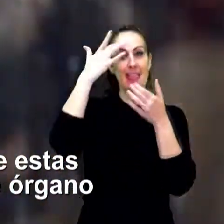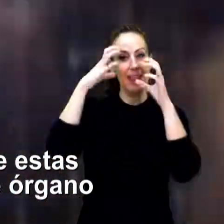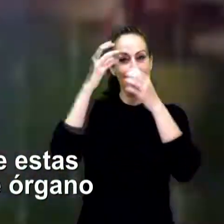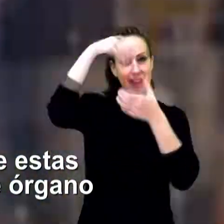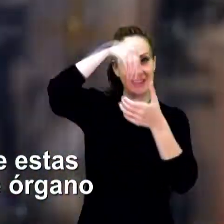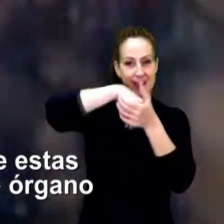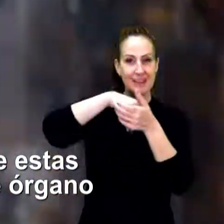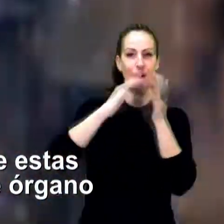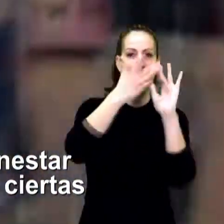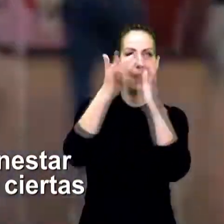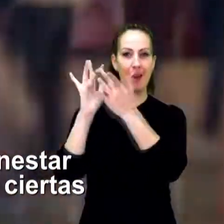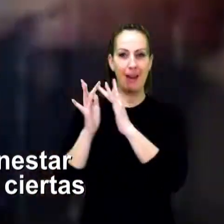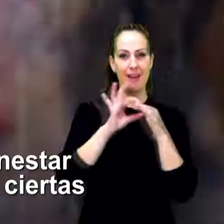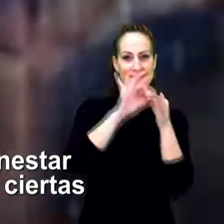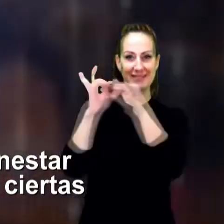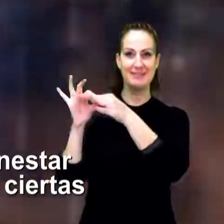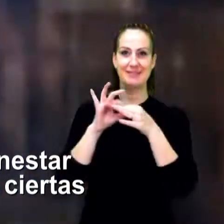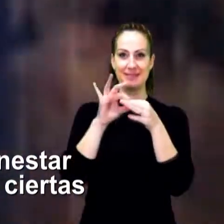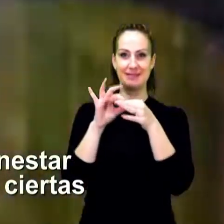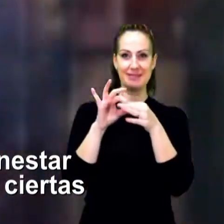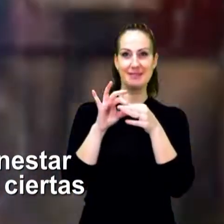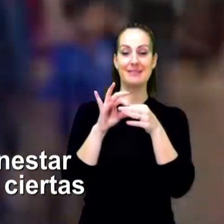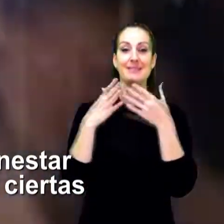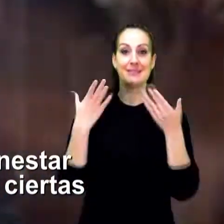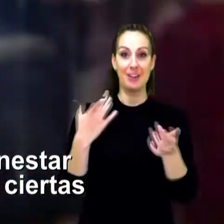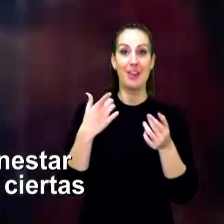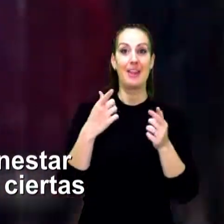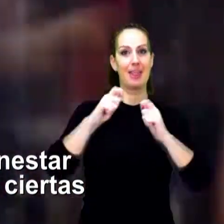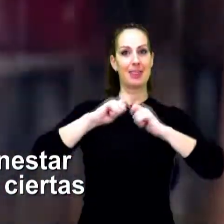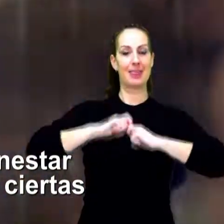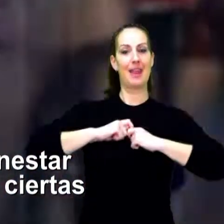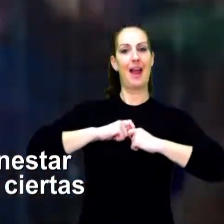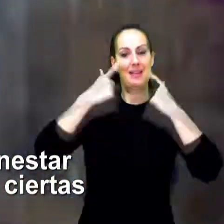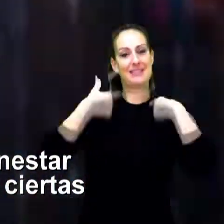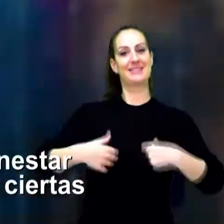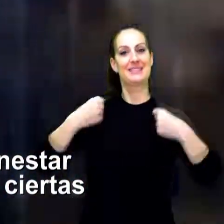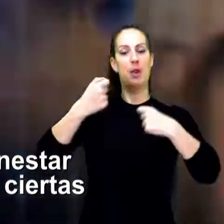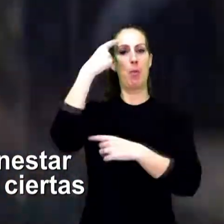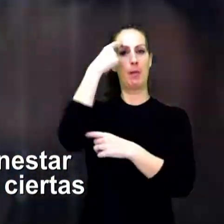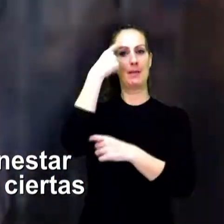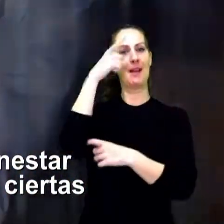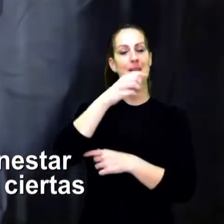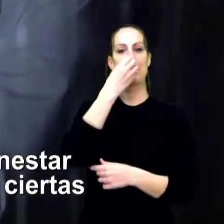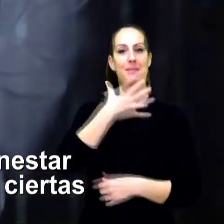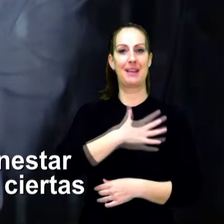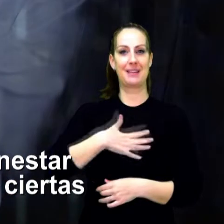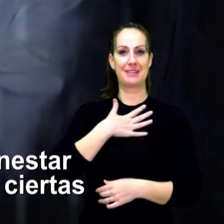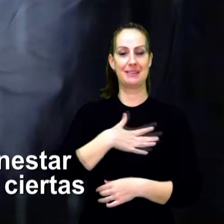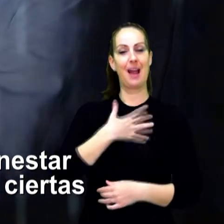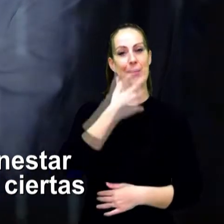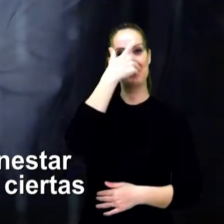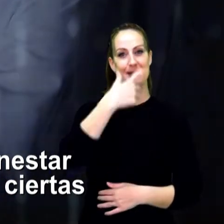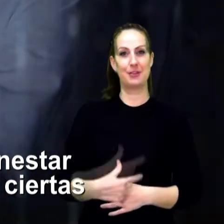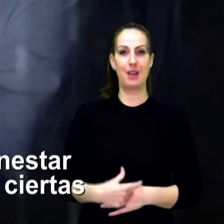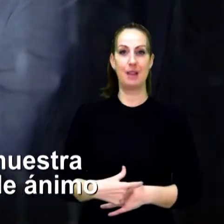El desarrollo normal de este órgano propicia un estado de salud mental y bienestar personal, pero en ocasiones